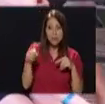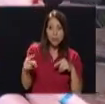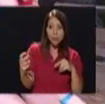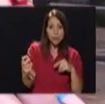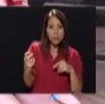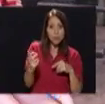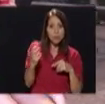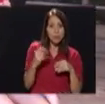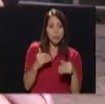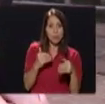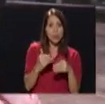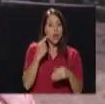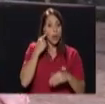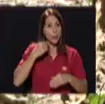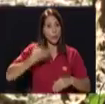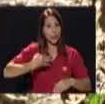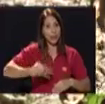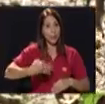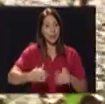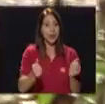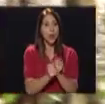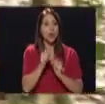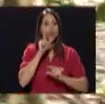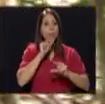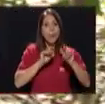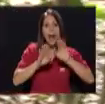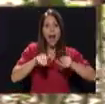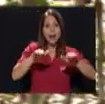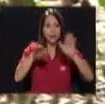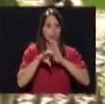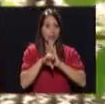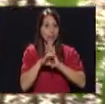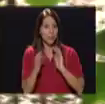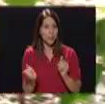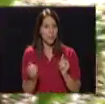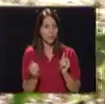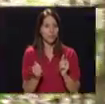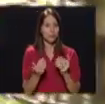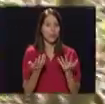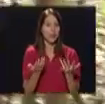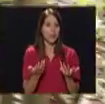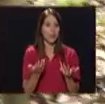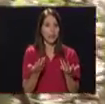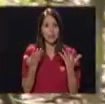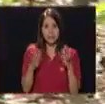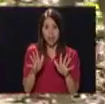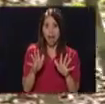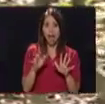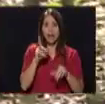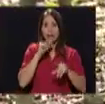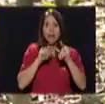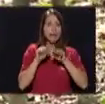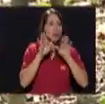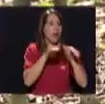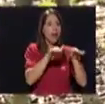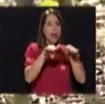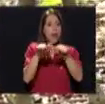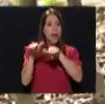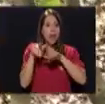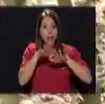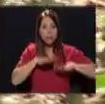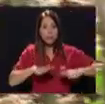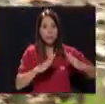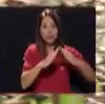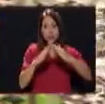las ciudades la presencia de ciertas especies, ¿verdad? Bueno, lo vemos diariamente con los pájaros, por ejemplo, con las aves